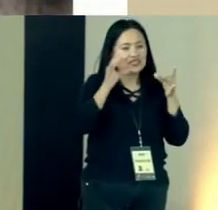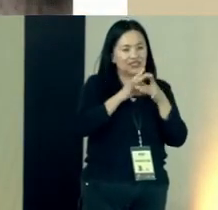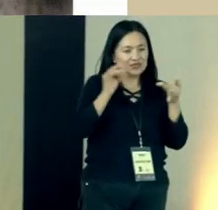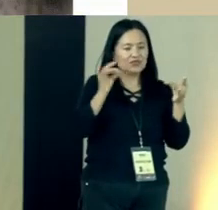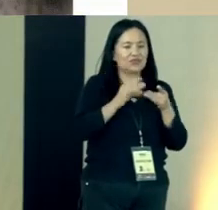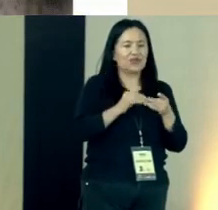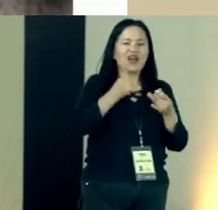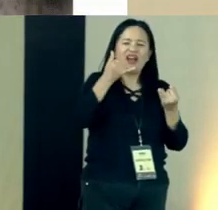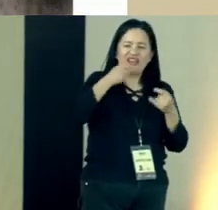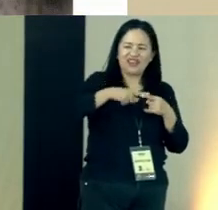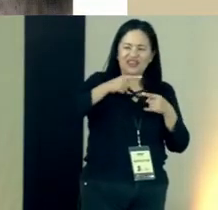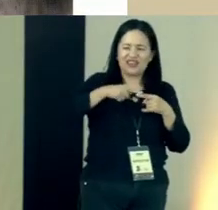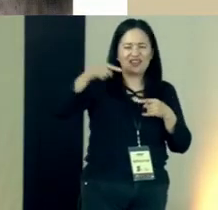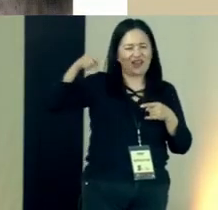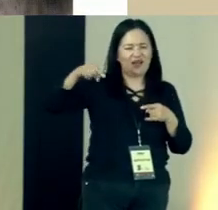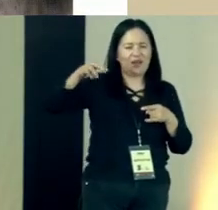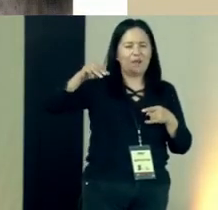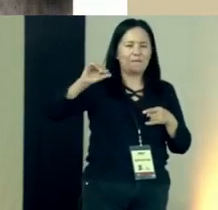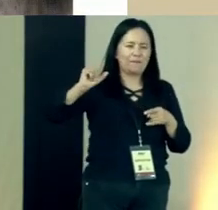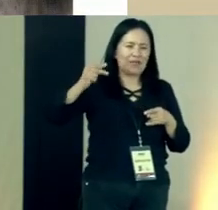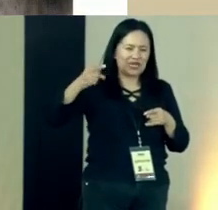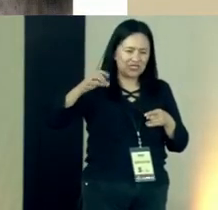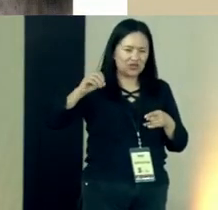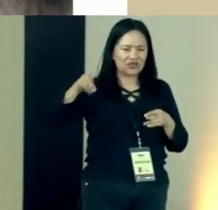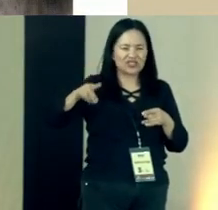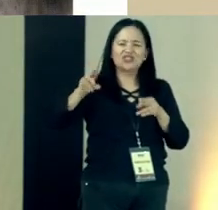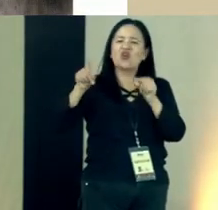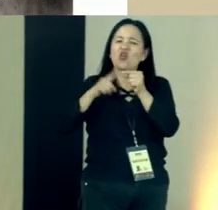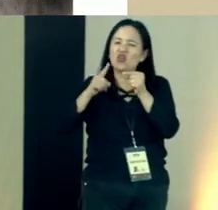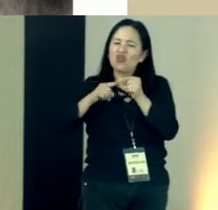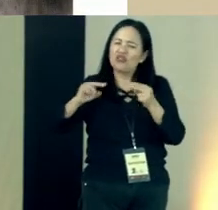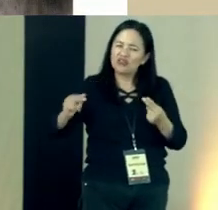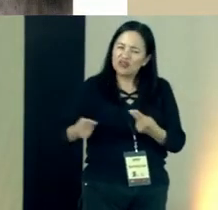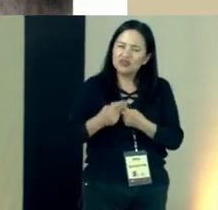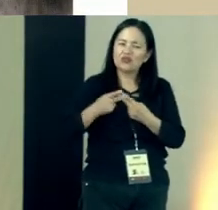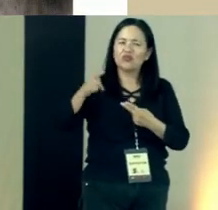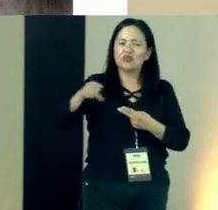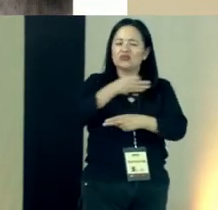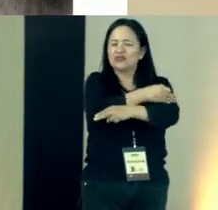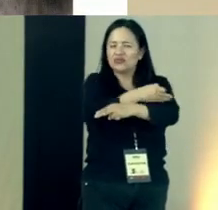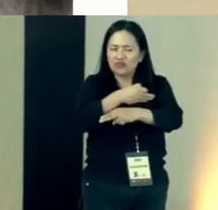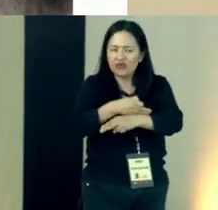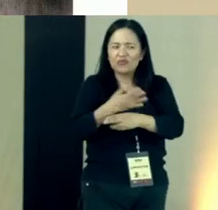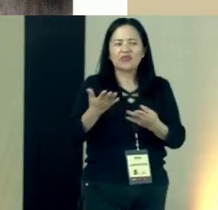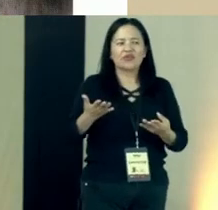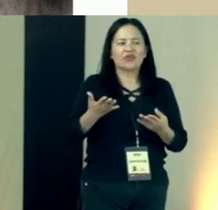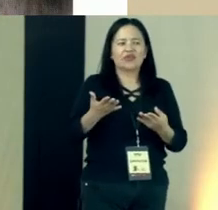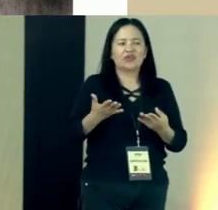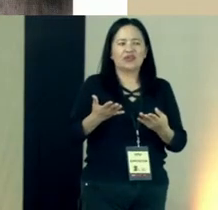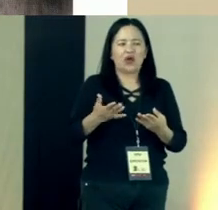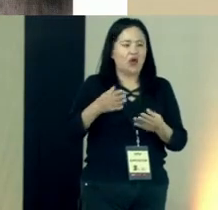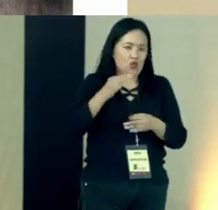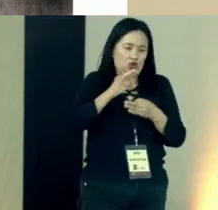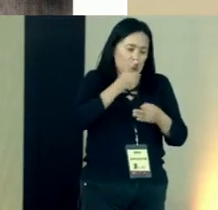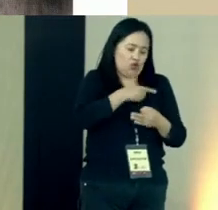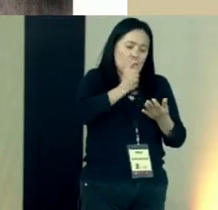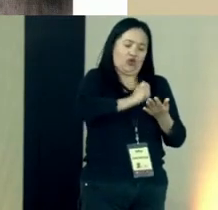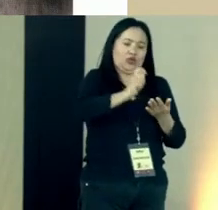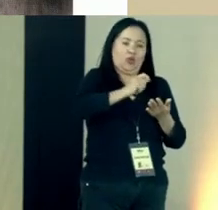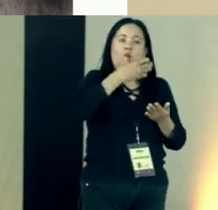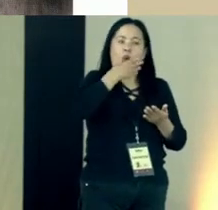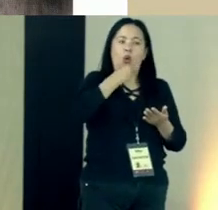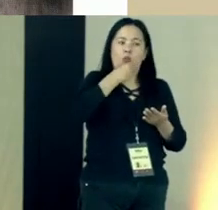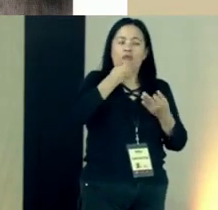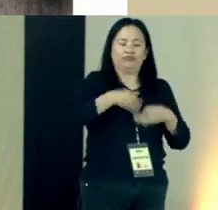bien quién era Machado de Assis, o sea, de dónde viene su familia, ¿no? O sea, que no solo su importancia literaria, que esa por